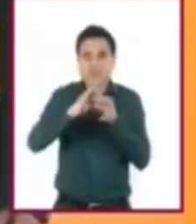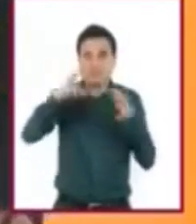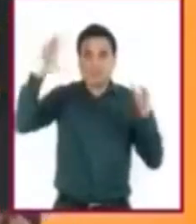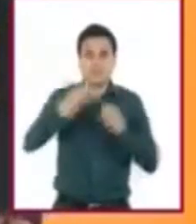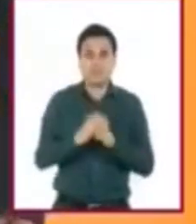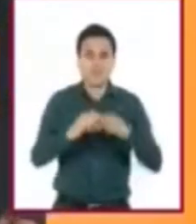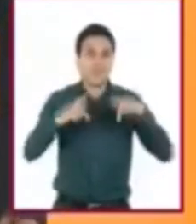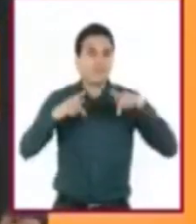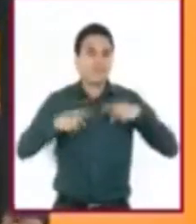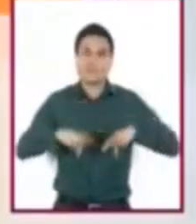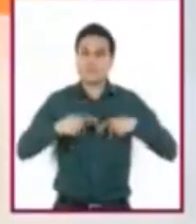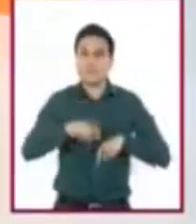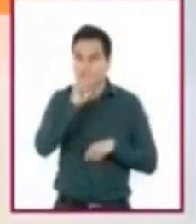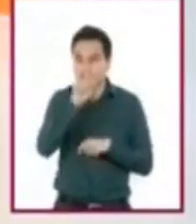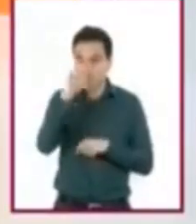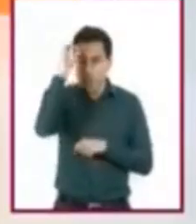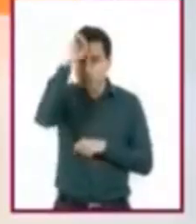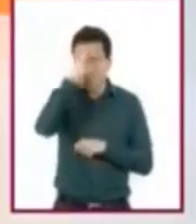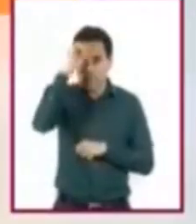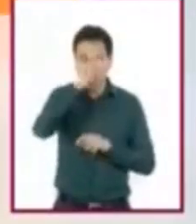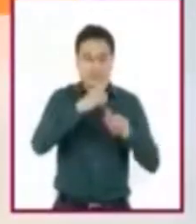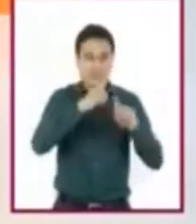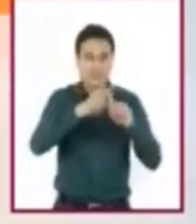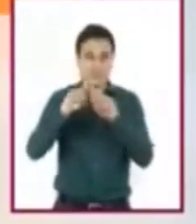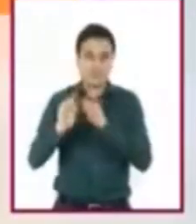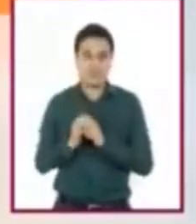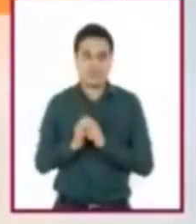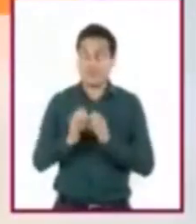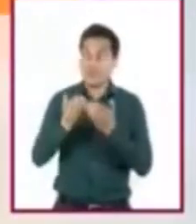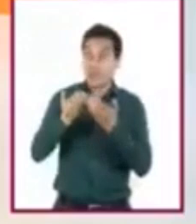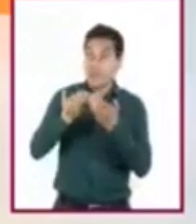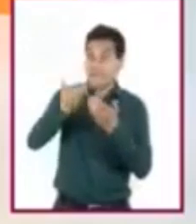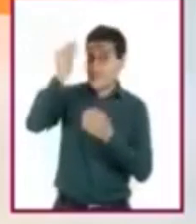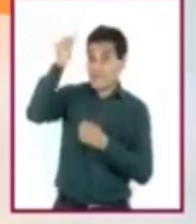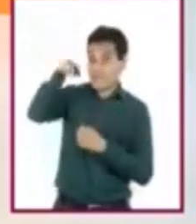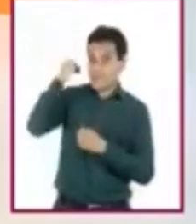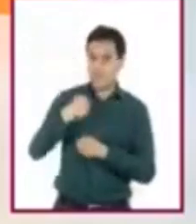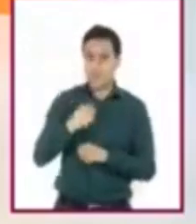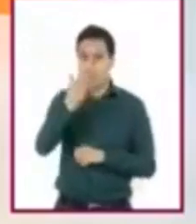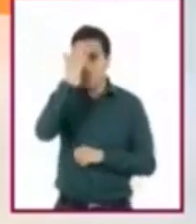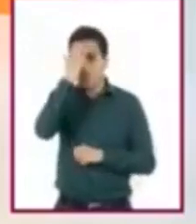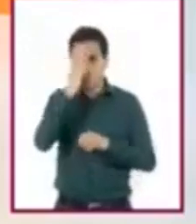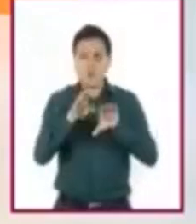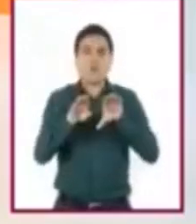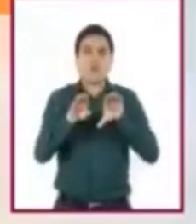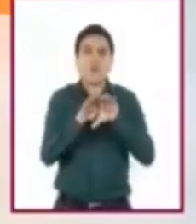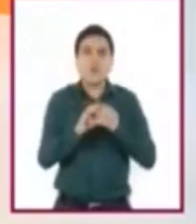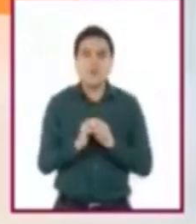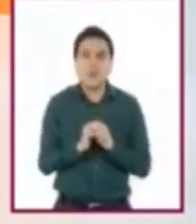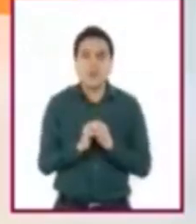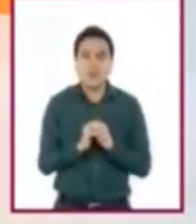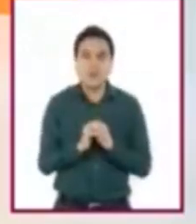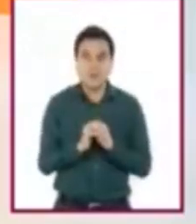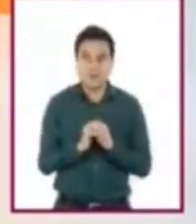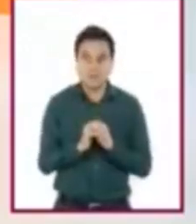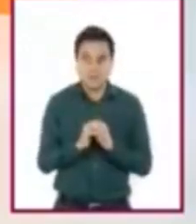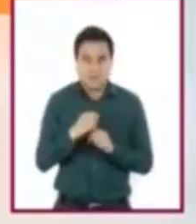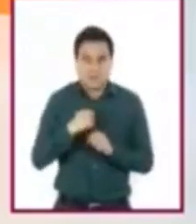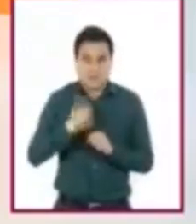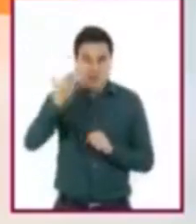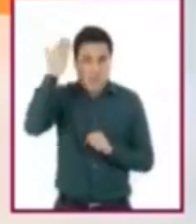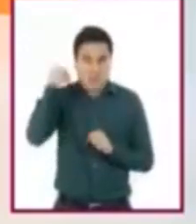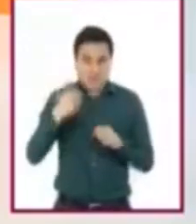manera diferente. Para conocer el pasado, no podemos usar nuestra memoria, pues nunca vivimos en este y no lo